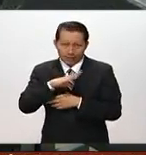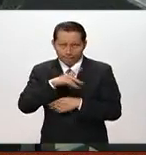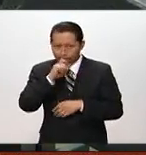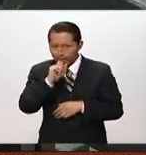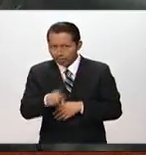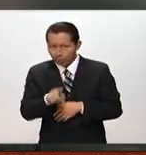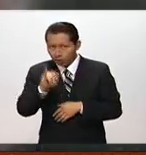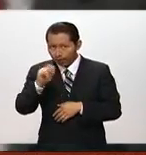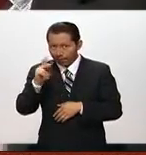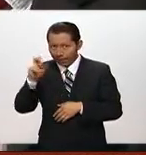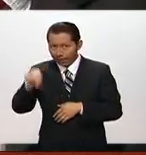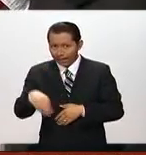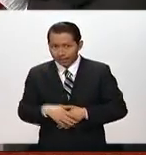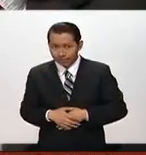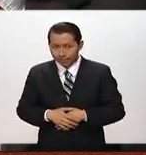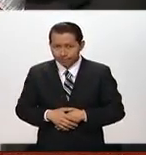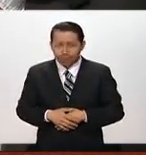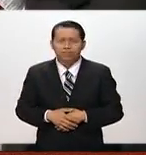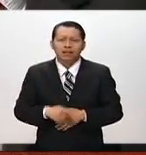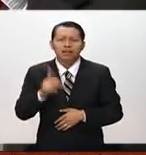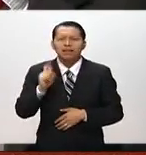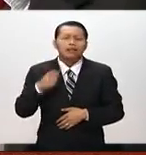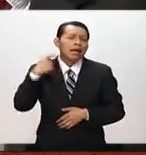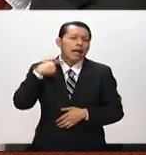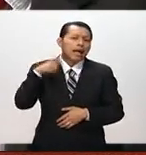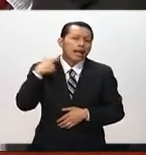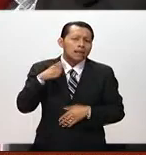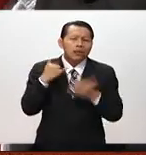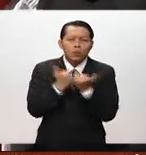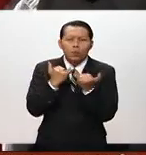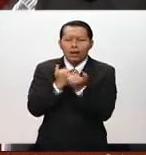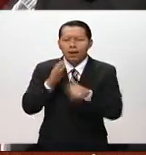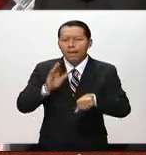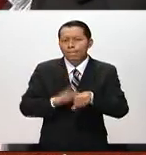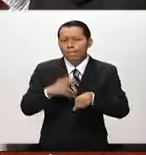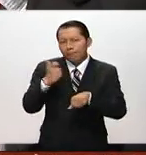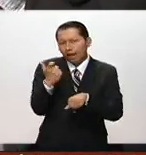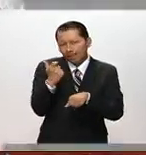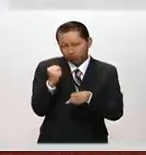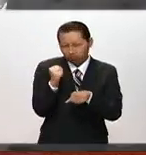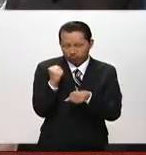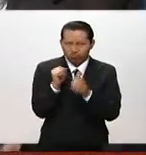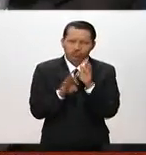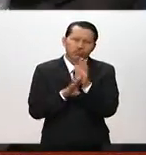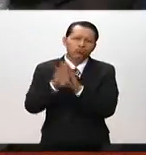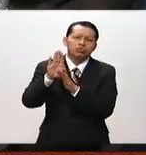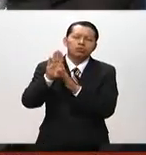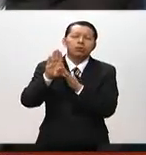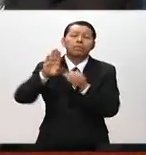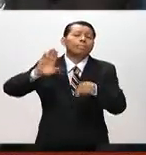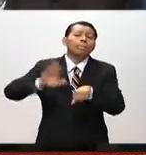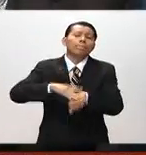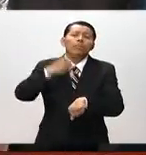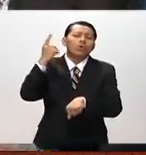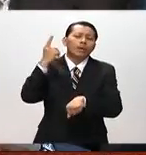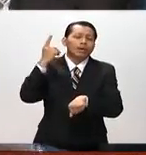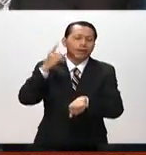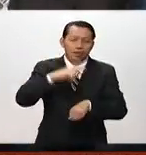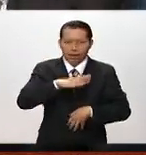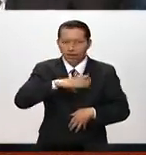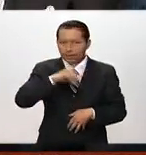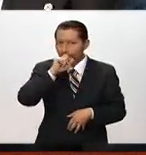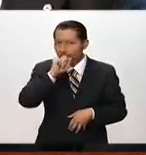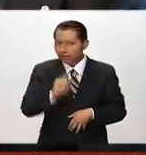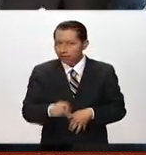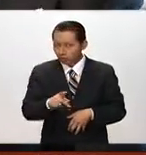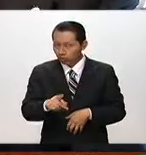del IPN. El crecimiento económico de Querétaro es el más alto de todo el país. Y en buena medida esto se debe a la